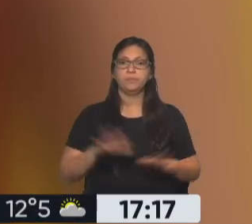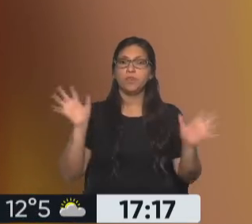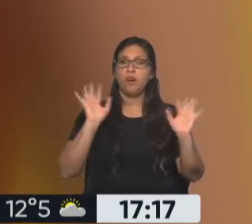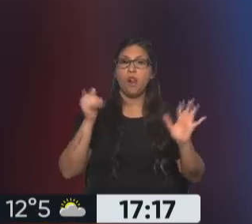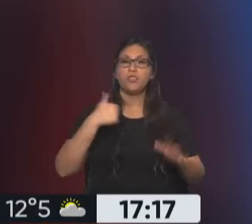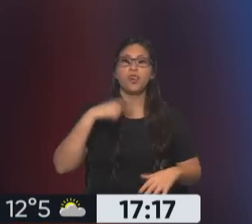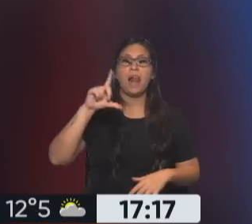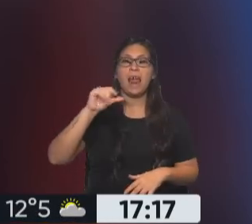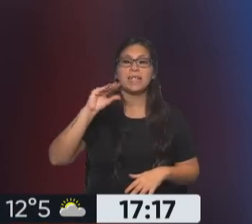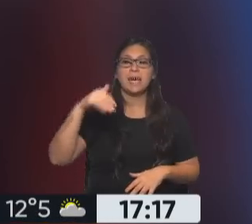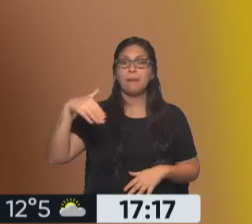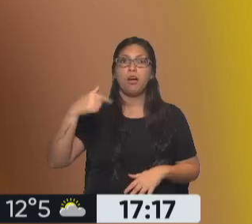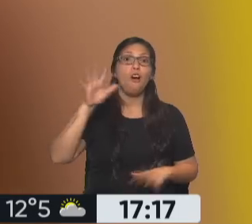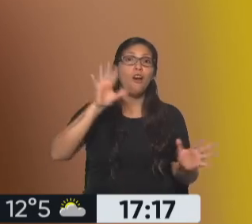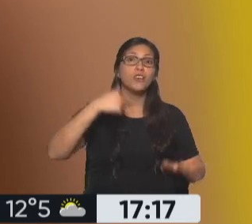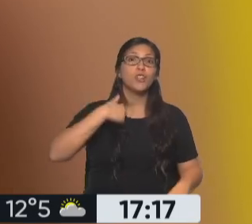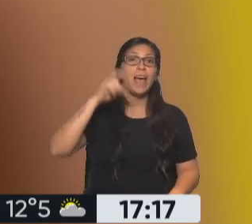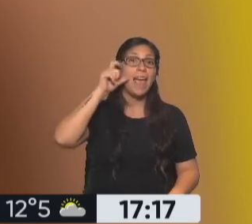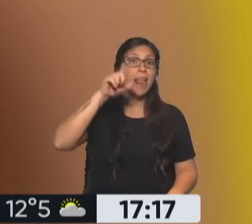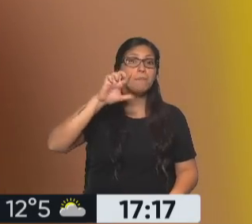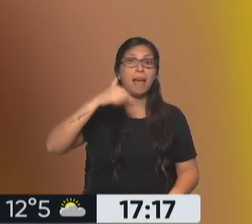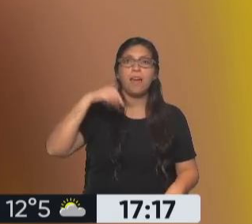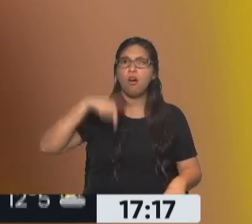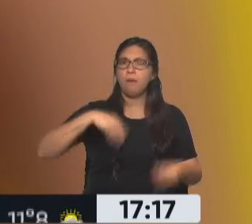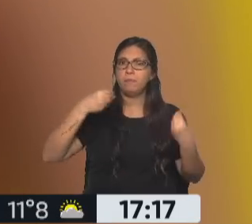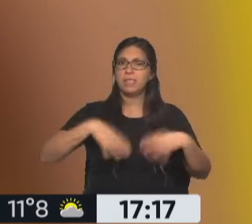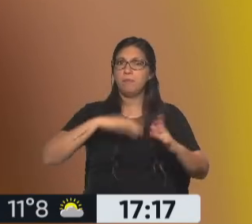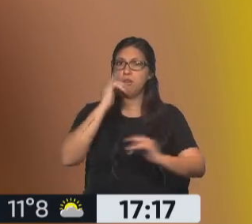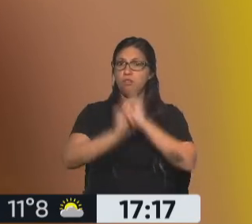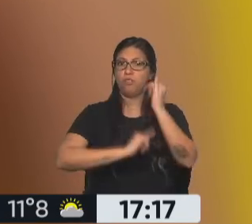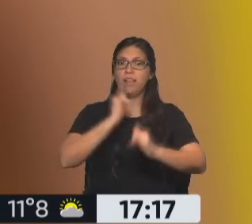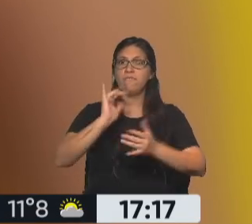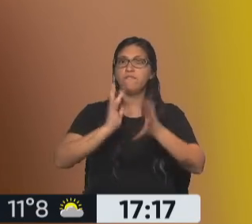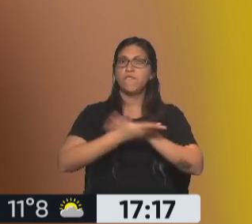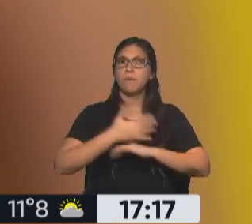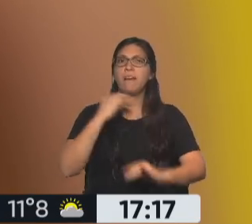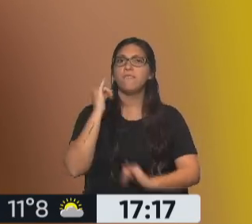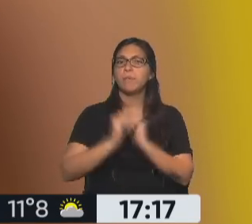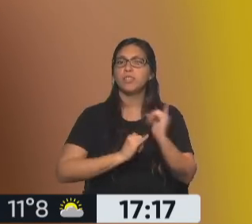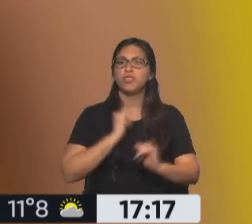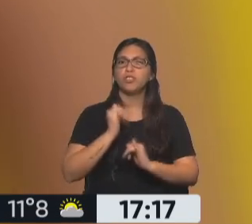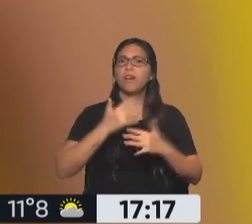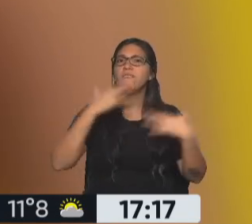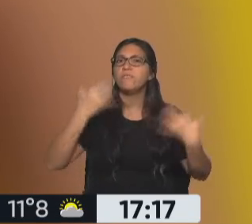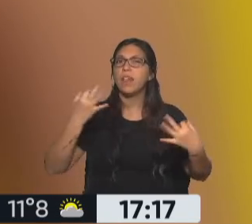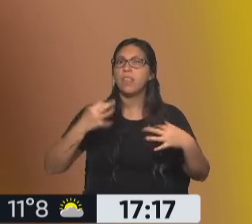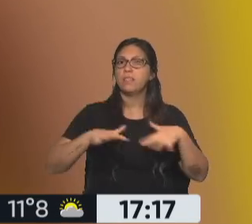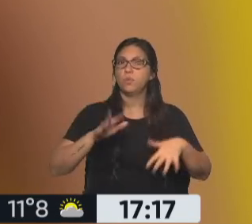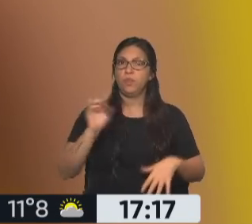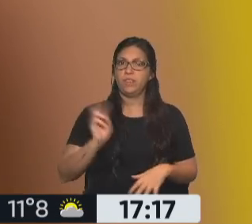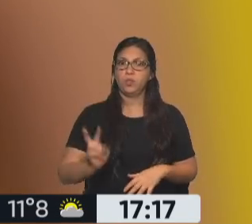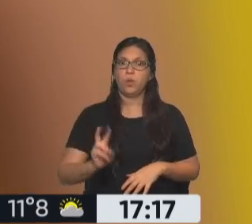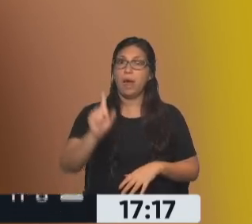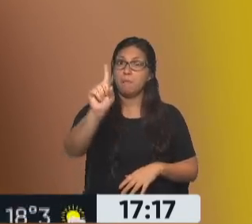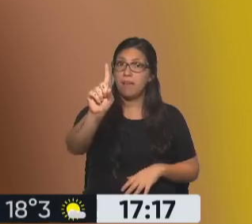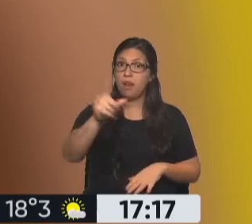soy la Chama. Hola, soy el Pana. Desde hoy les estaremos acompañando con Operación Retweet para compartirles información sobre lo que realmente está ocurriendo en Venezuela. Pero